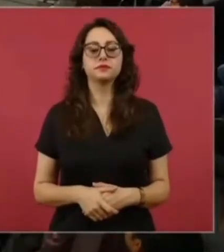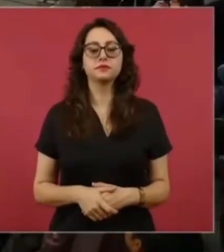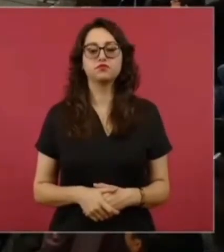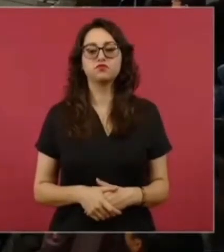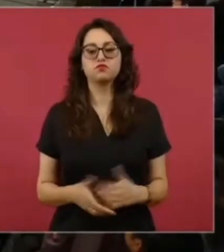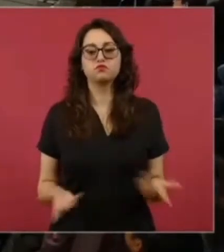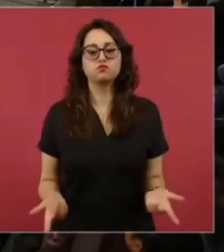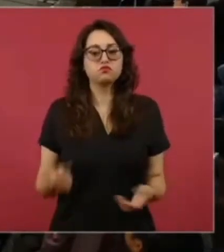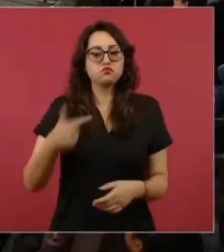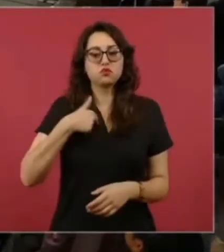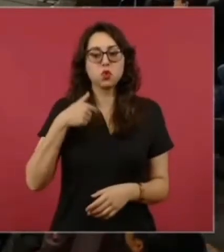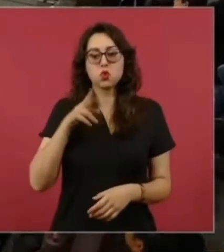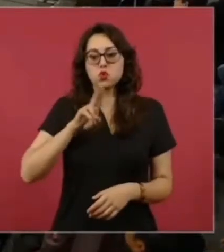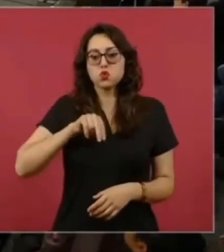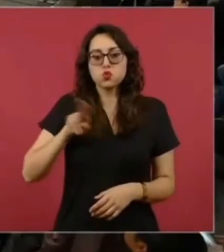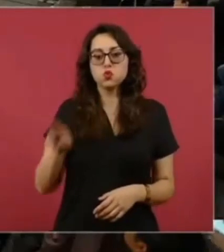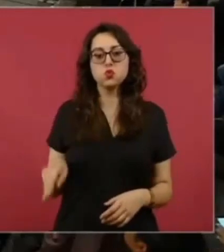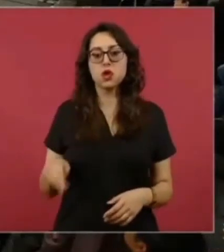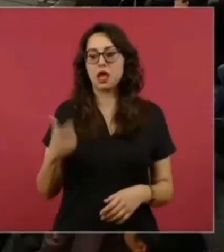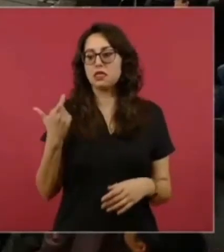no uso,